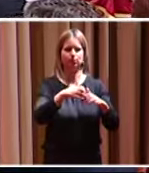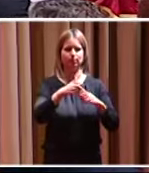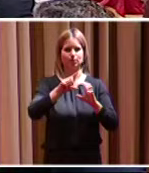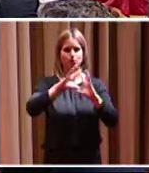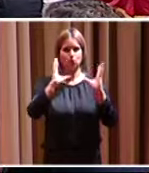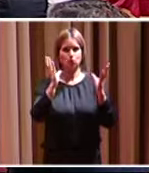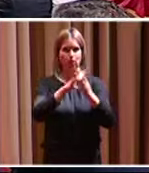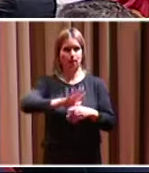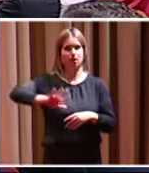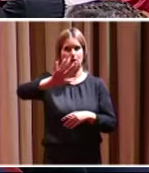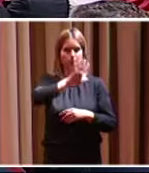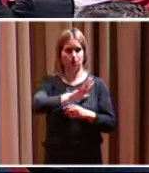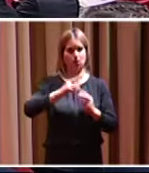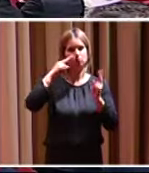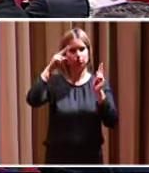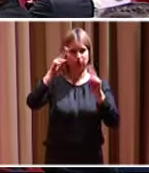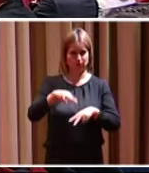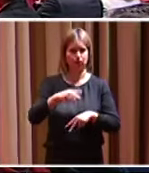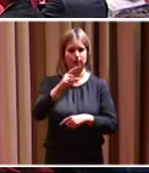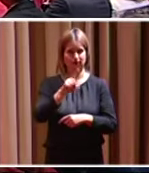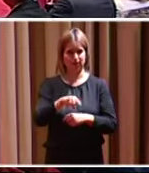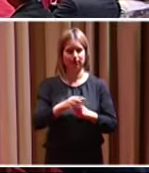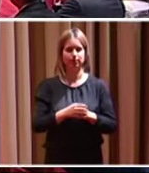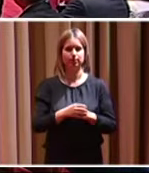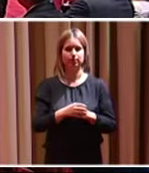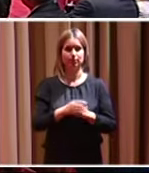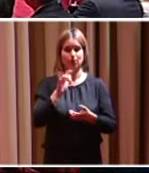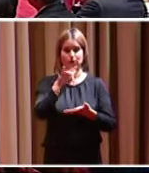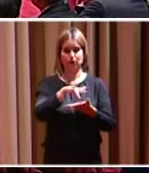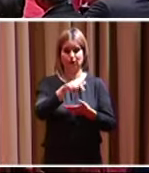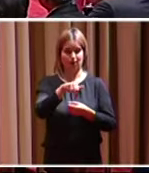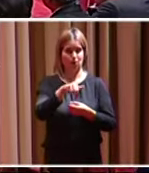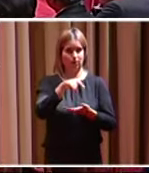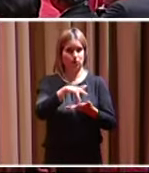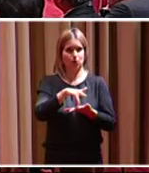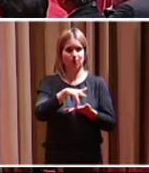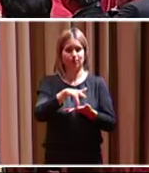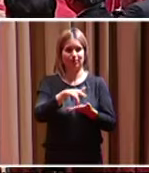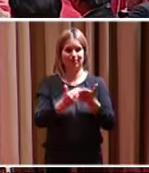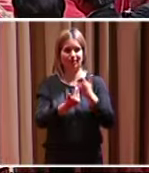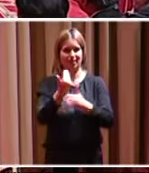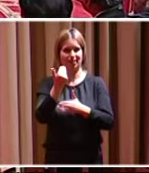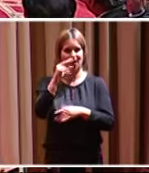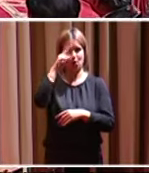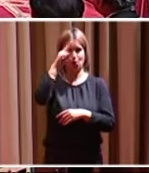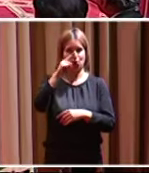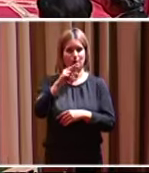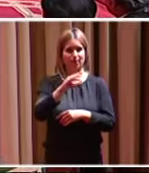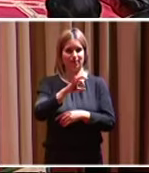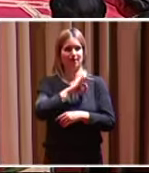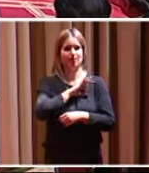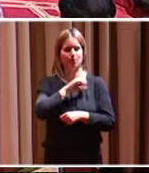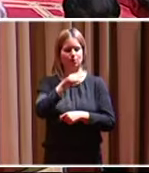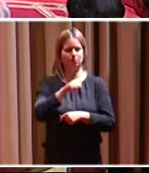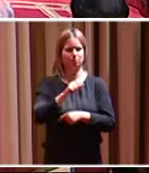a nivel nacional e internacional. Que este día de honores y distinciones